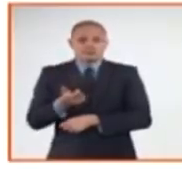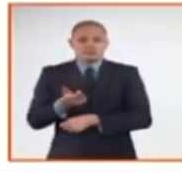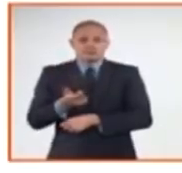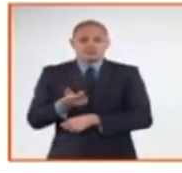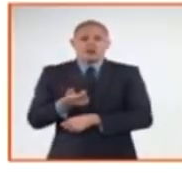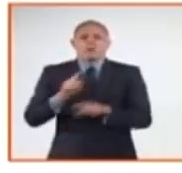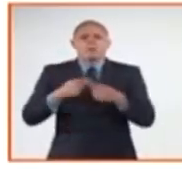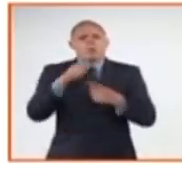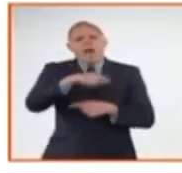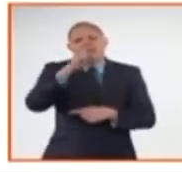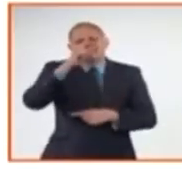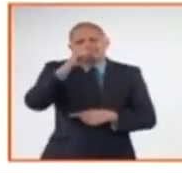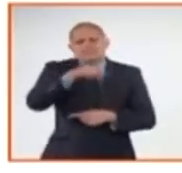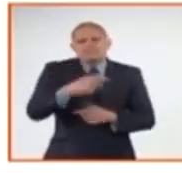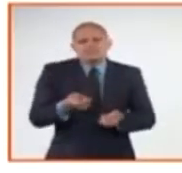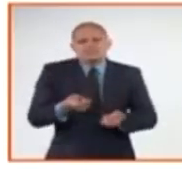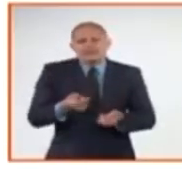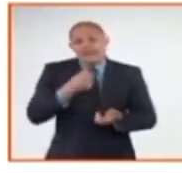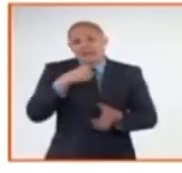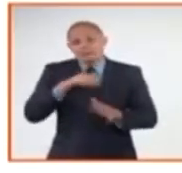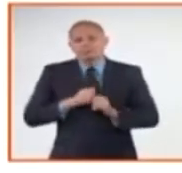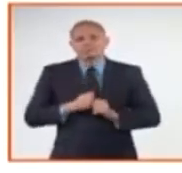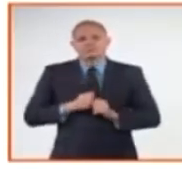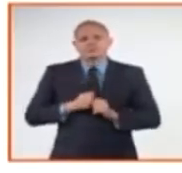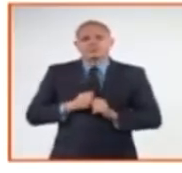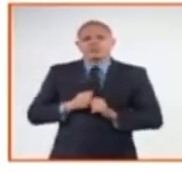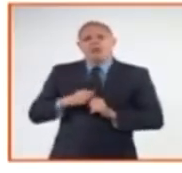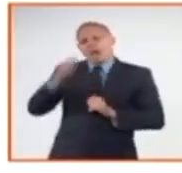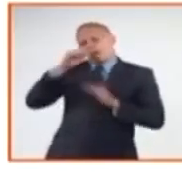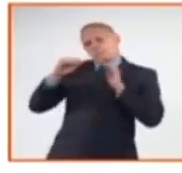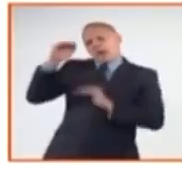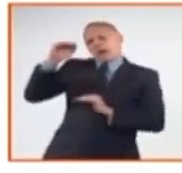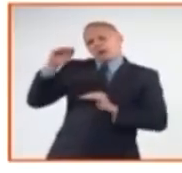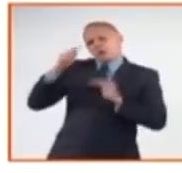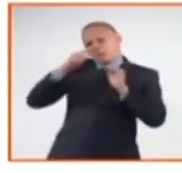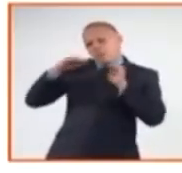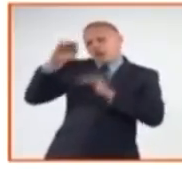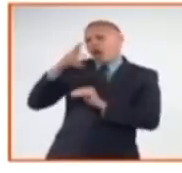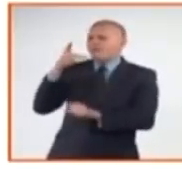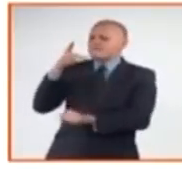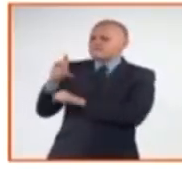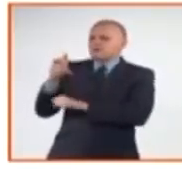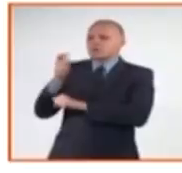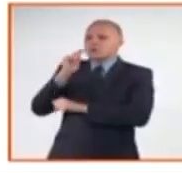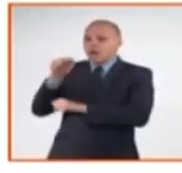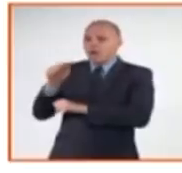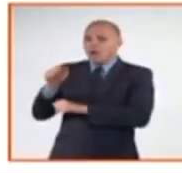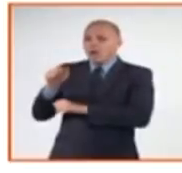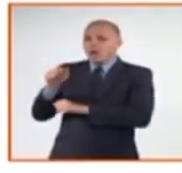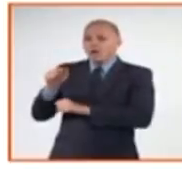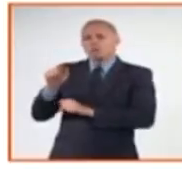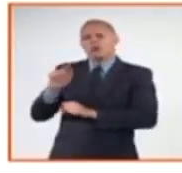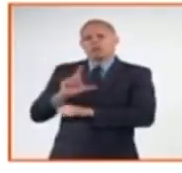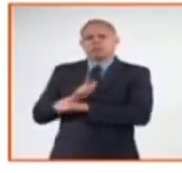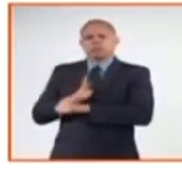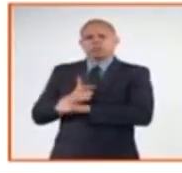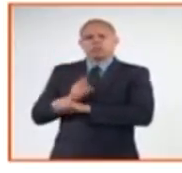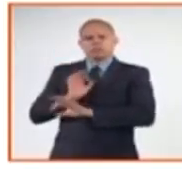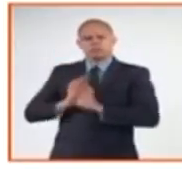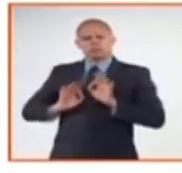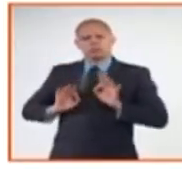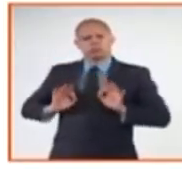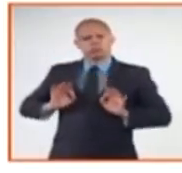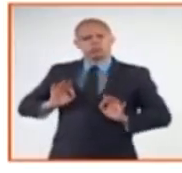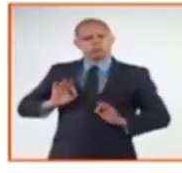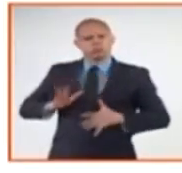llega a ser casi siempre superior y más homogénea que cuando estamos hablando de población abierta población adulta que es muy amplia no de